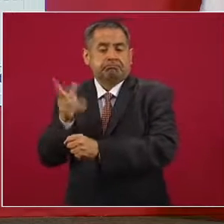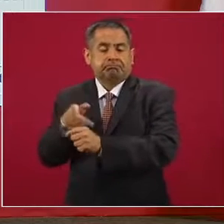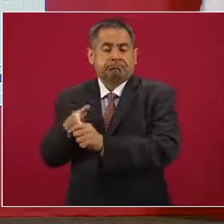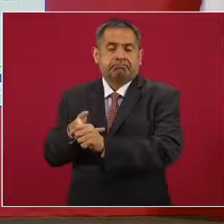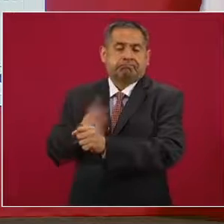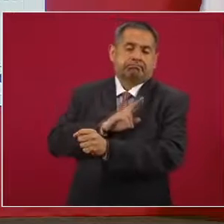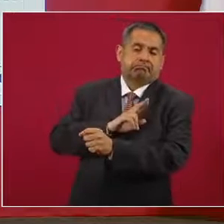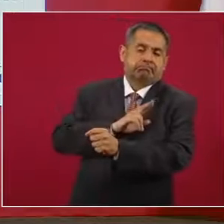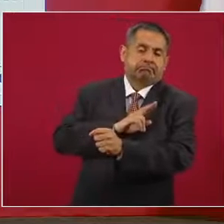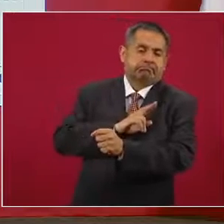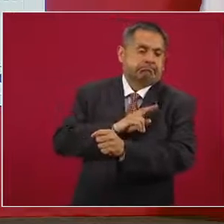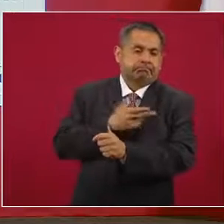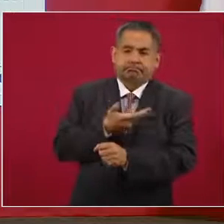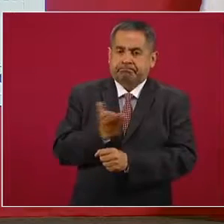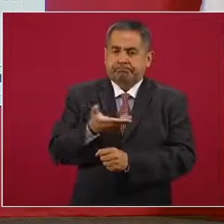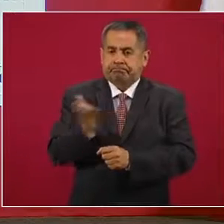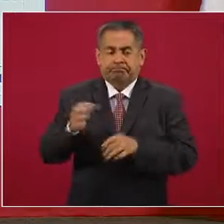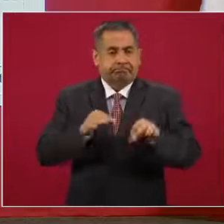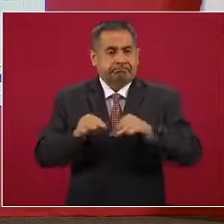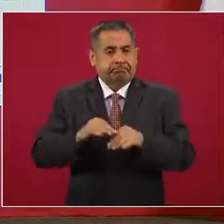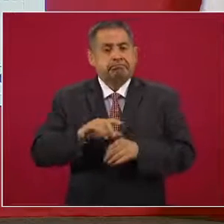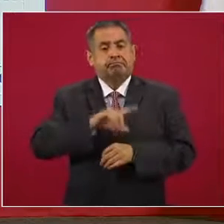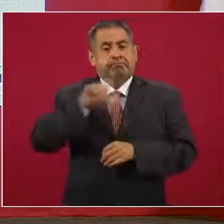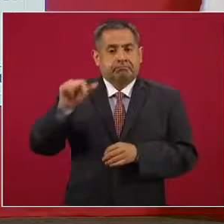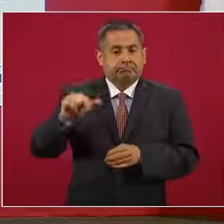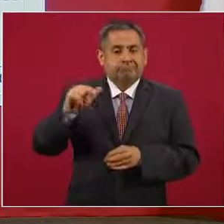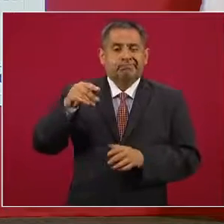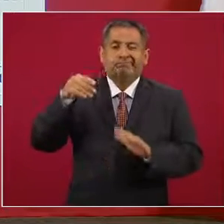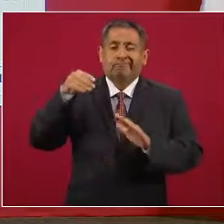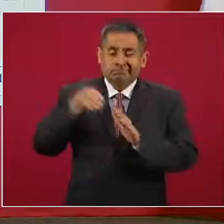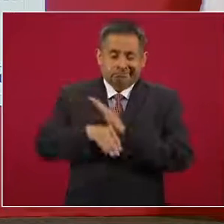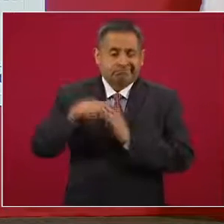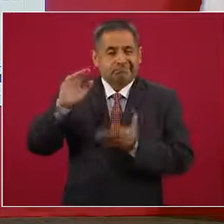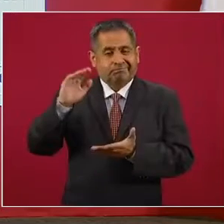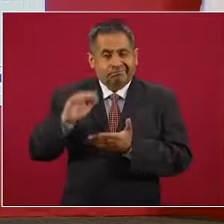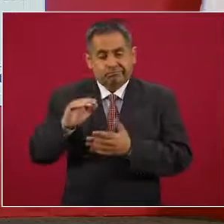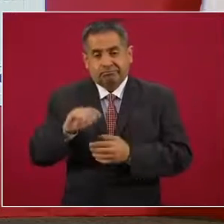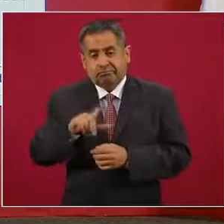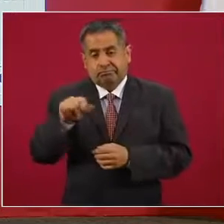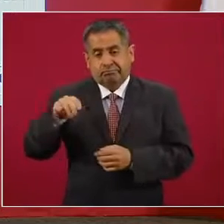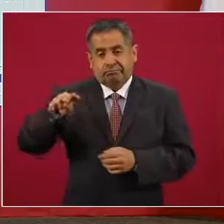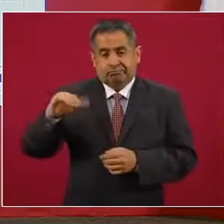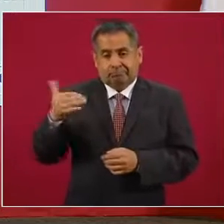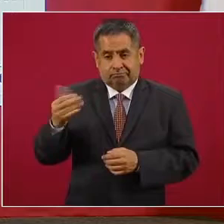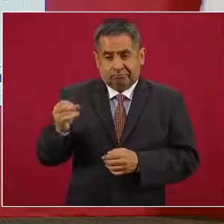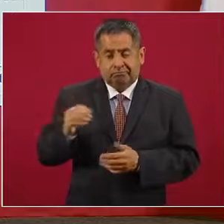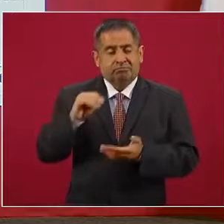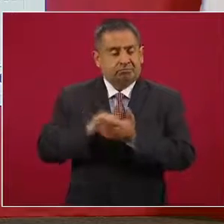Volvemos a caer, ya menos en mayo,